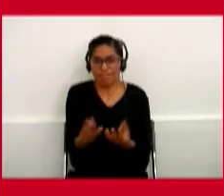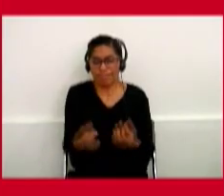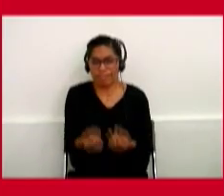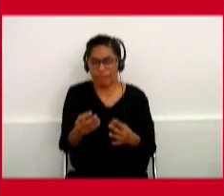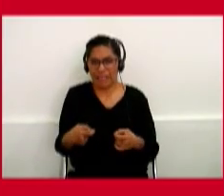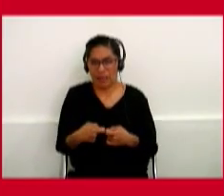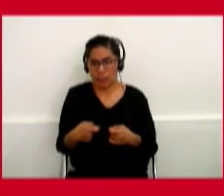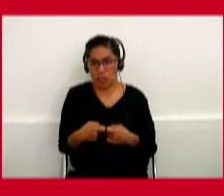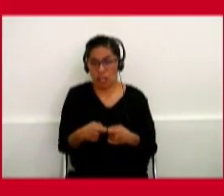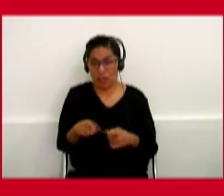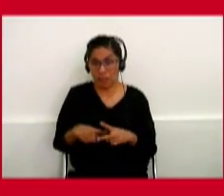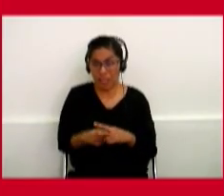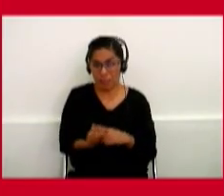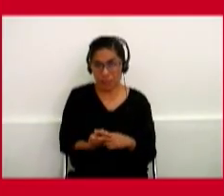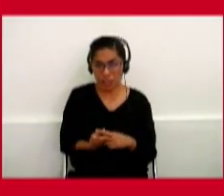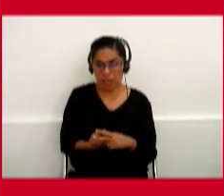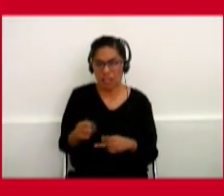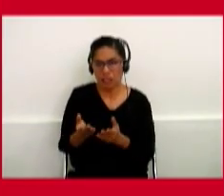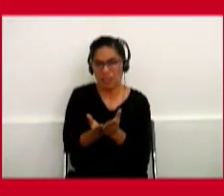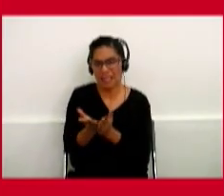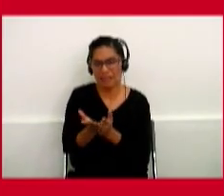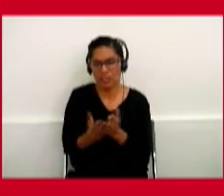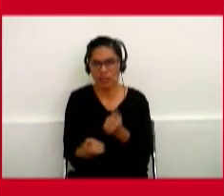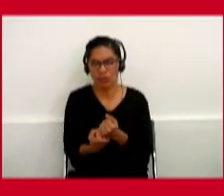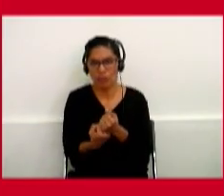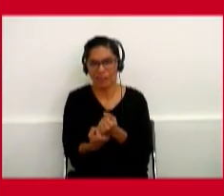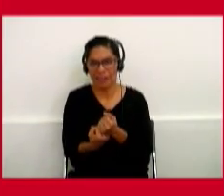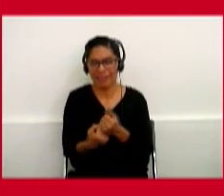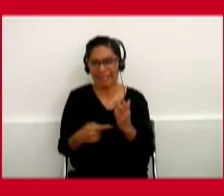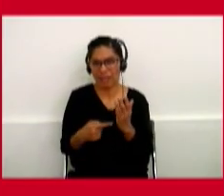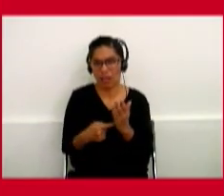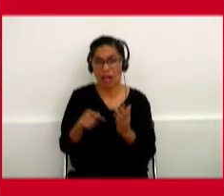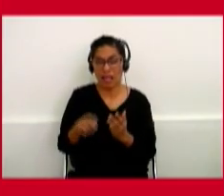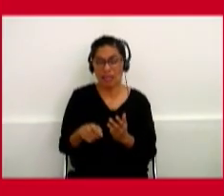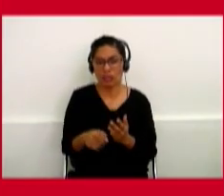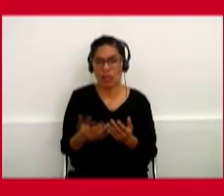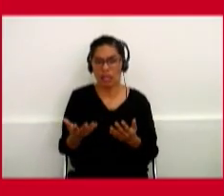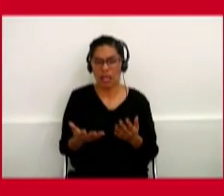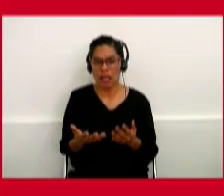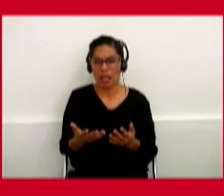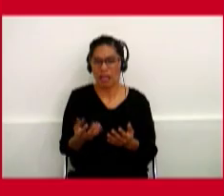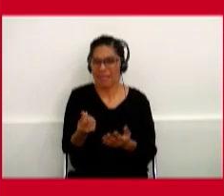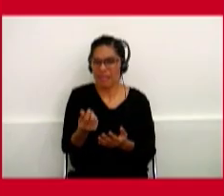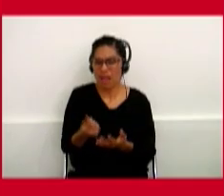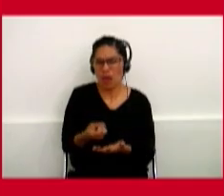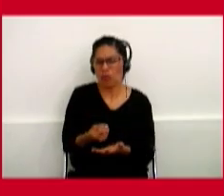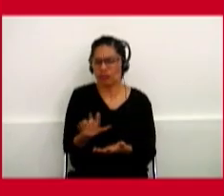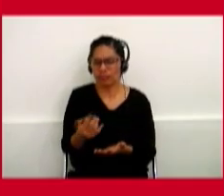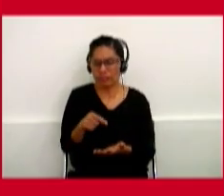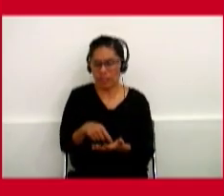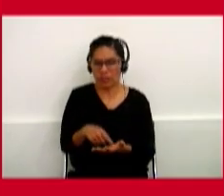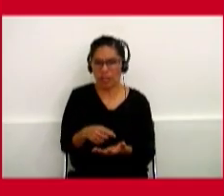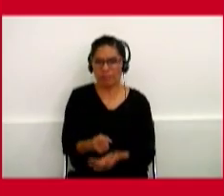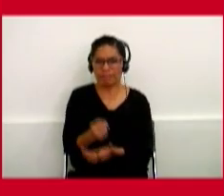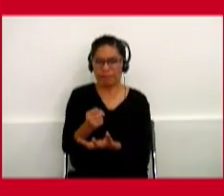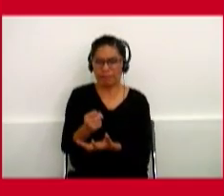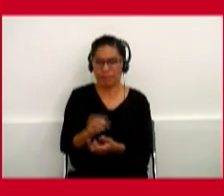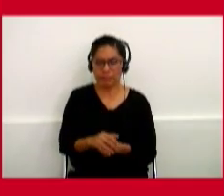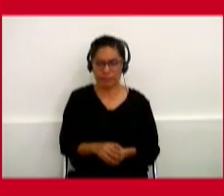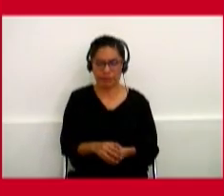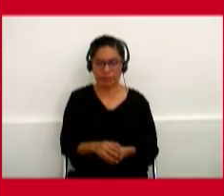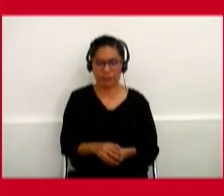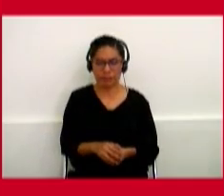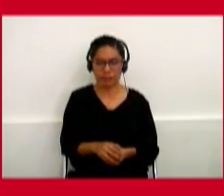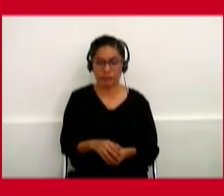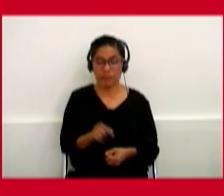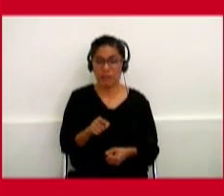arranque. Y el servicio de soporte técnico de Orica, que para el proyecto se valorizó en este monto. Cabe resaltar que este